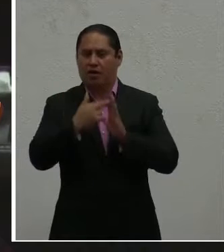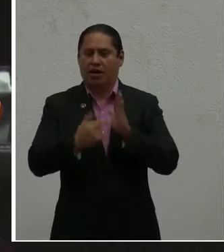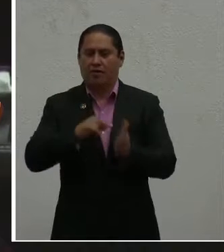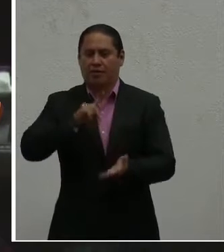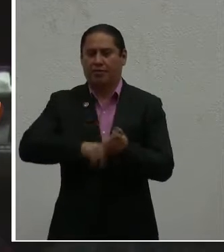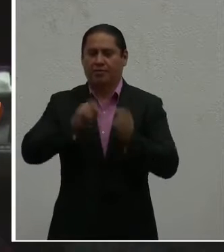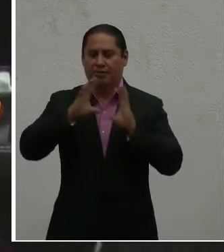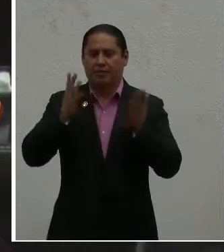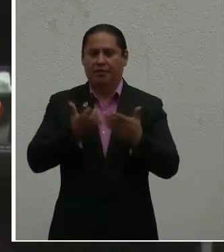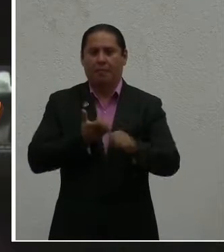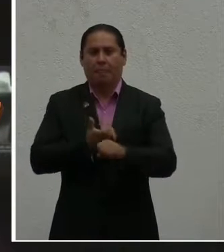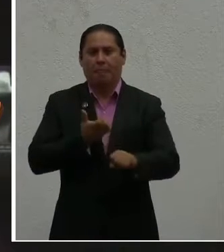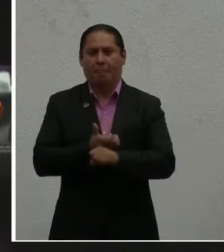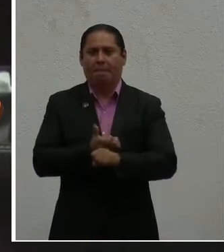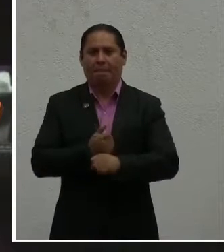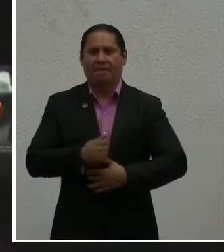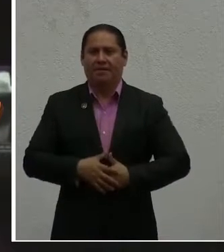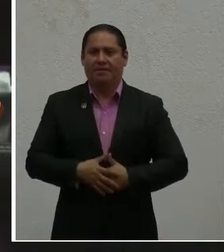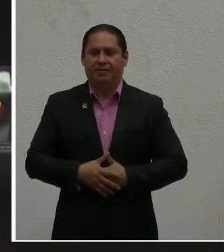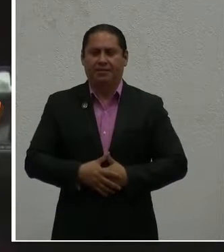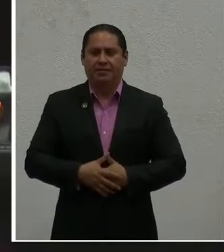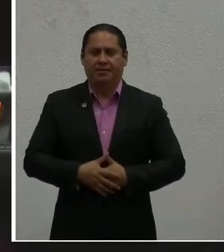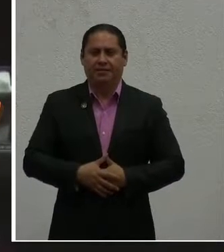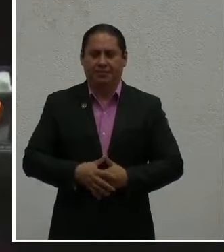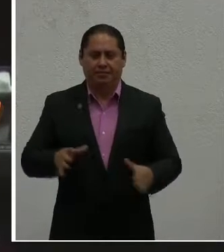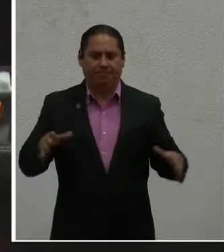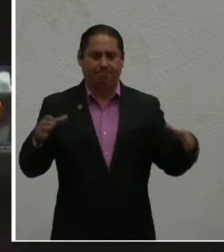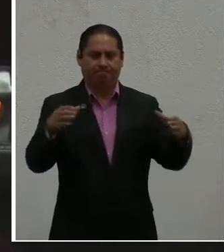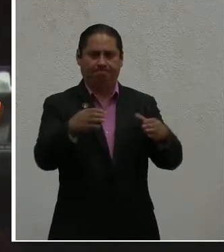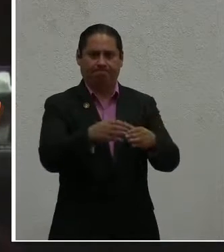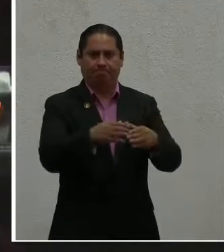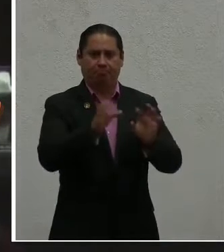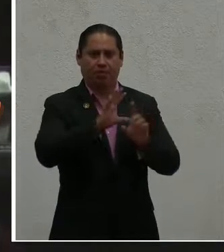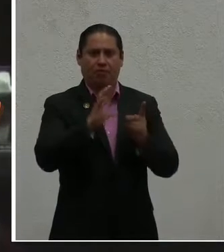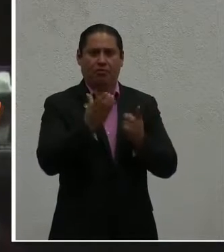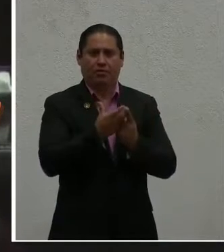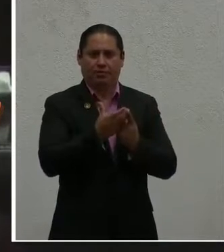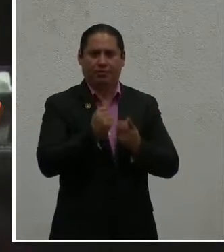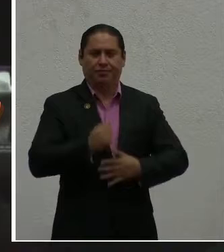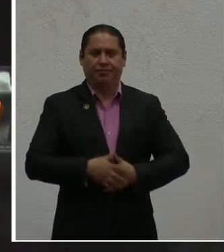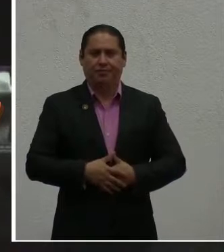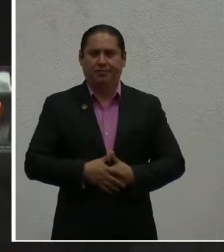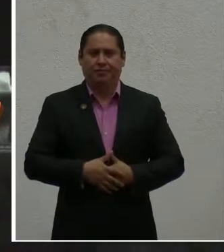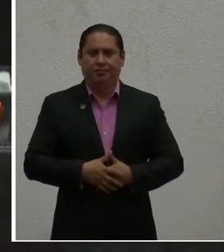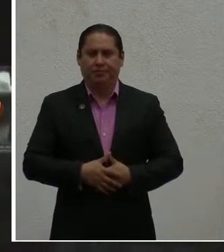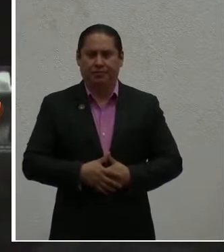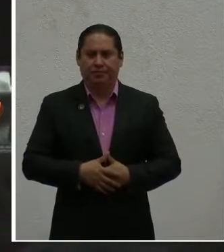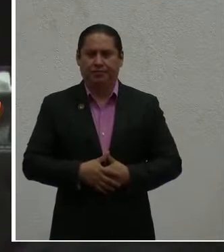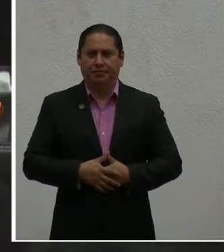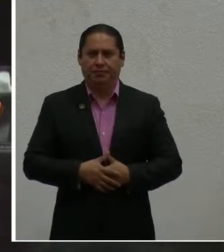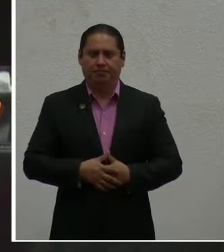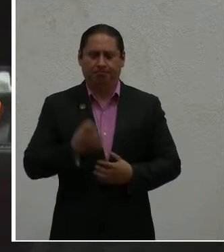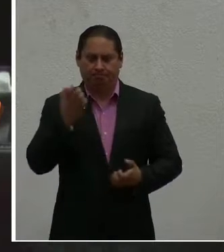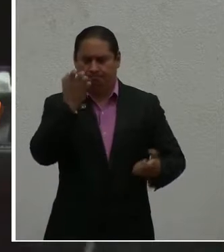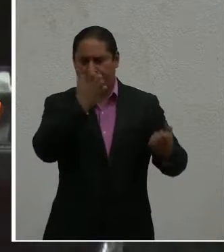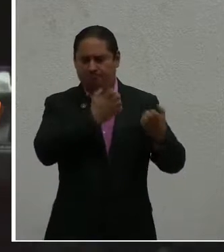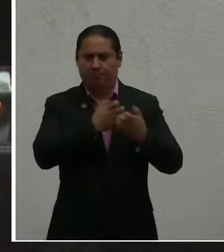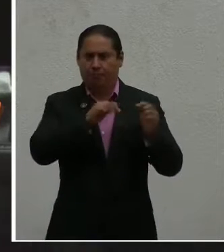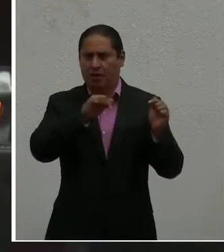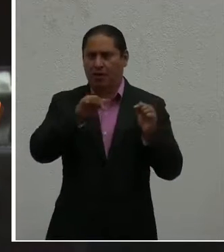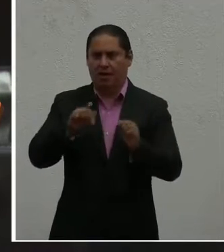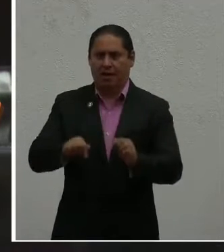Interior de este Poder, los integrantes de la suscrita comisión Sometemos a consideración del Pleno de